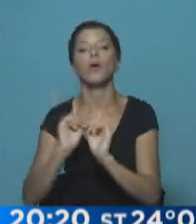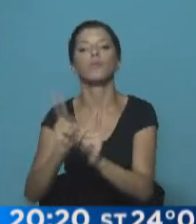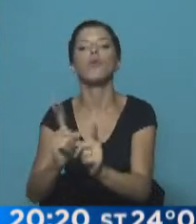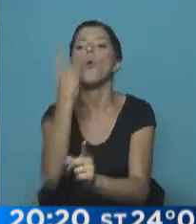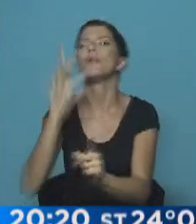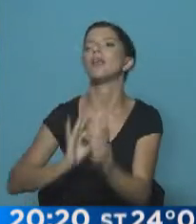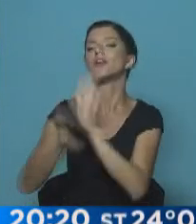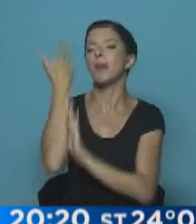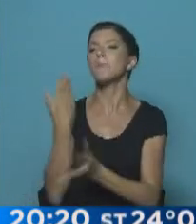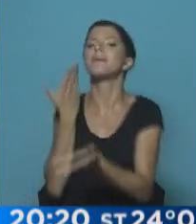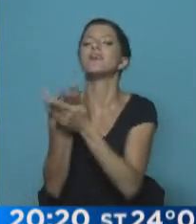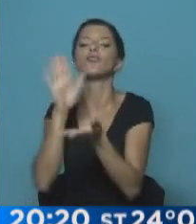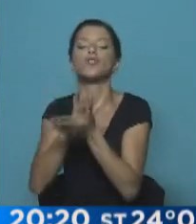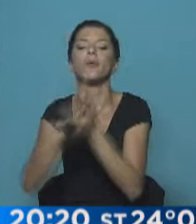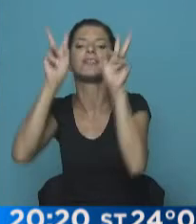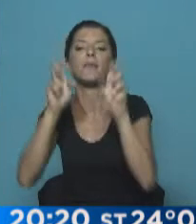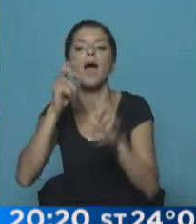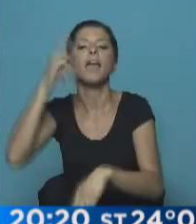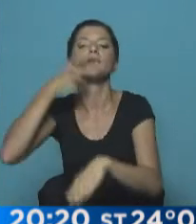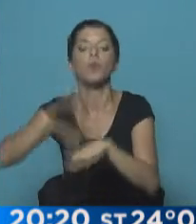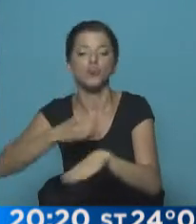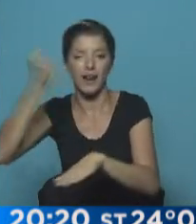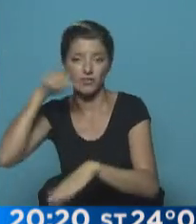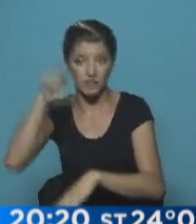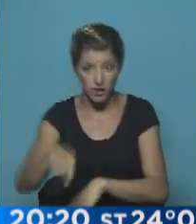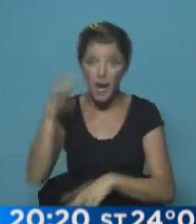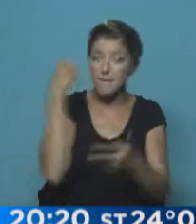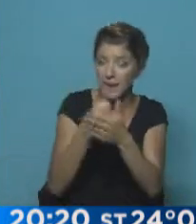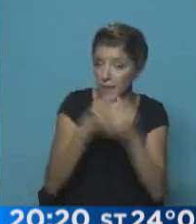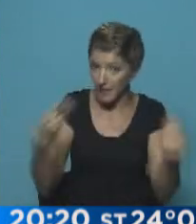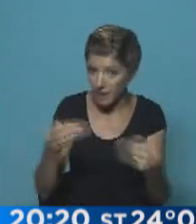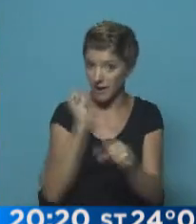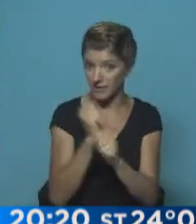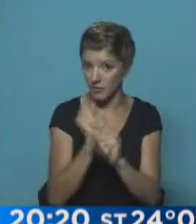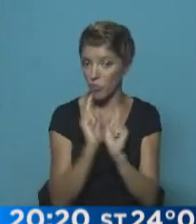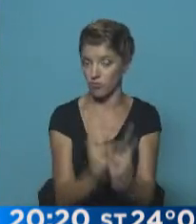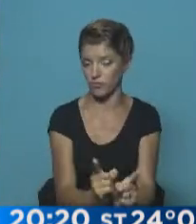un año reclamaban por ganancias y ahora por conservar los puestos de trabajo.